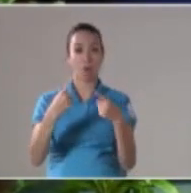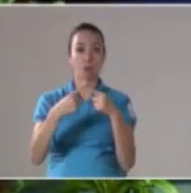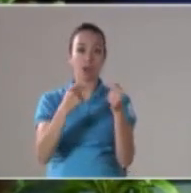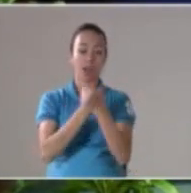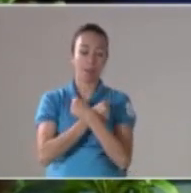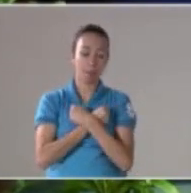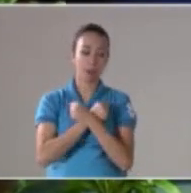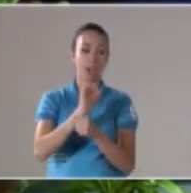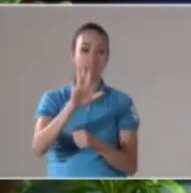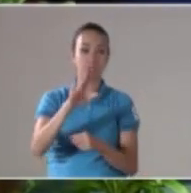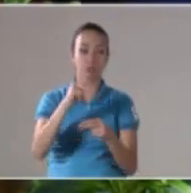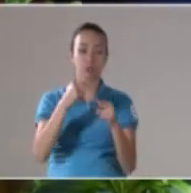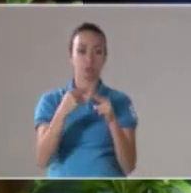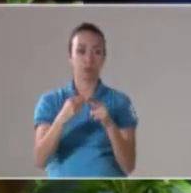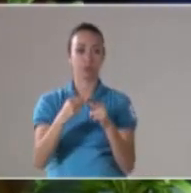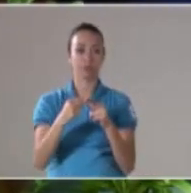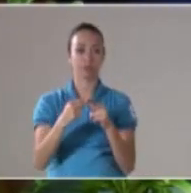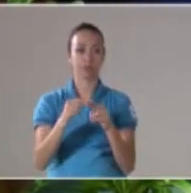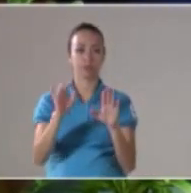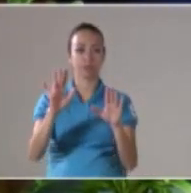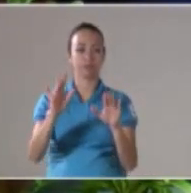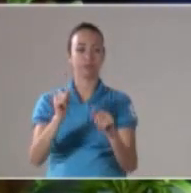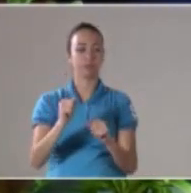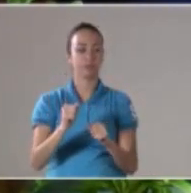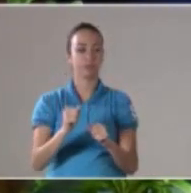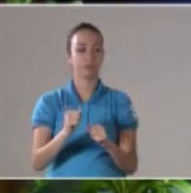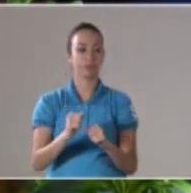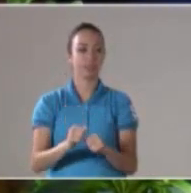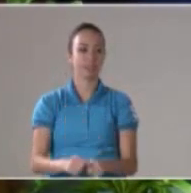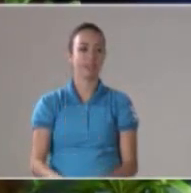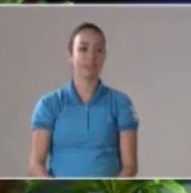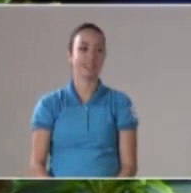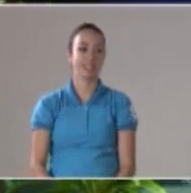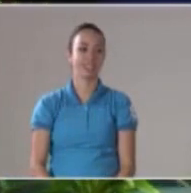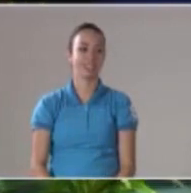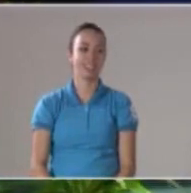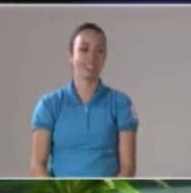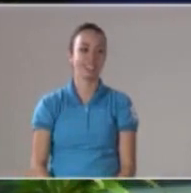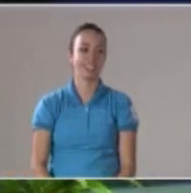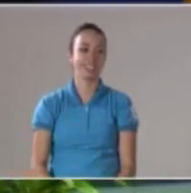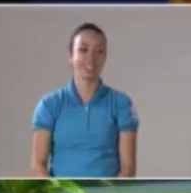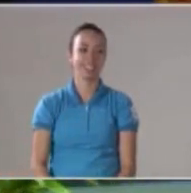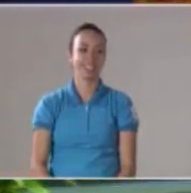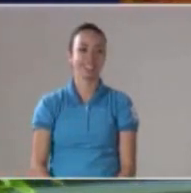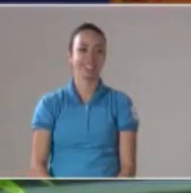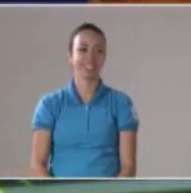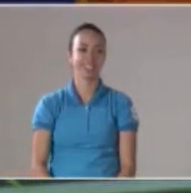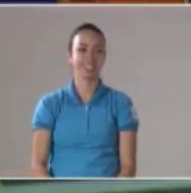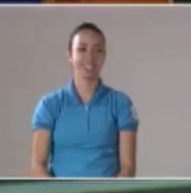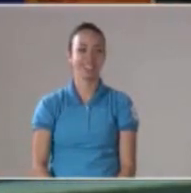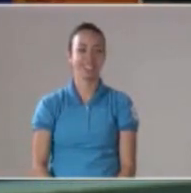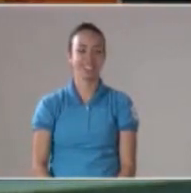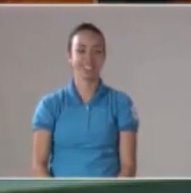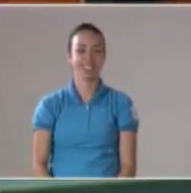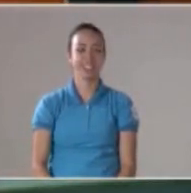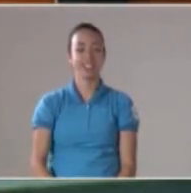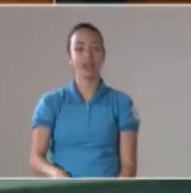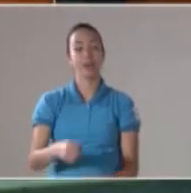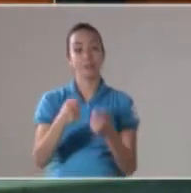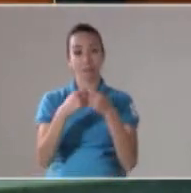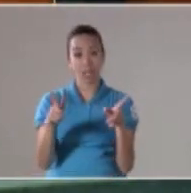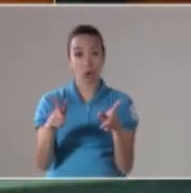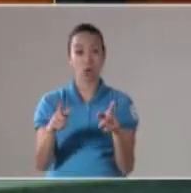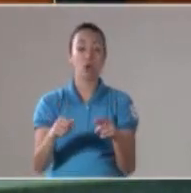Salmo 79:9? Bueno, ok, 106:8, léelo. Repito, no obstante,